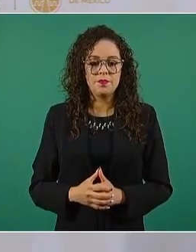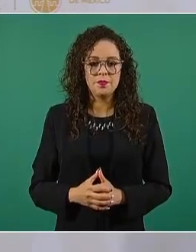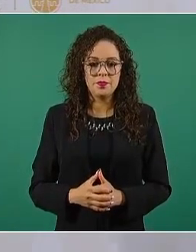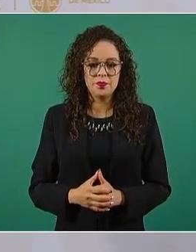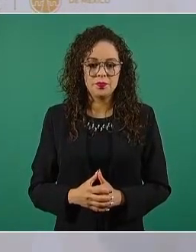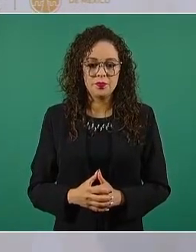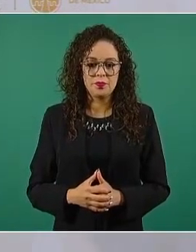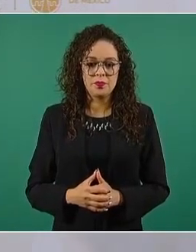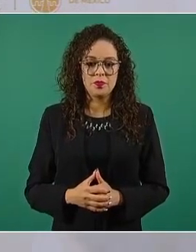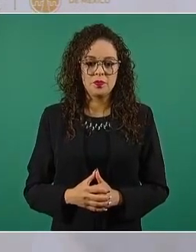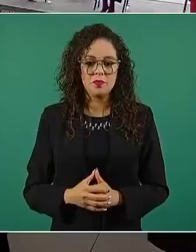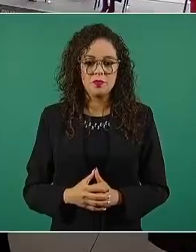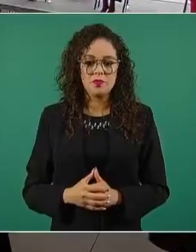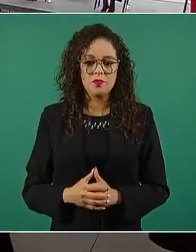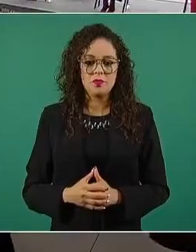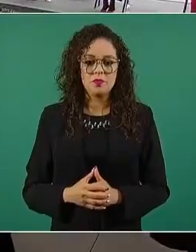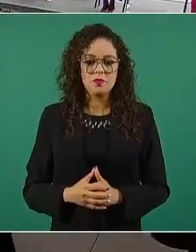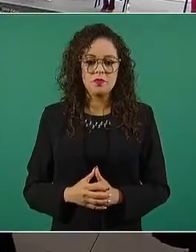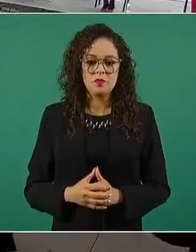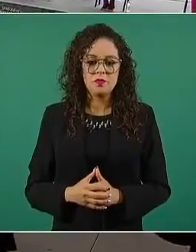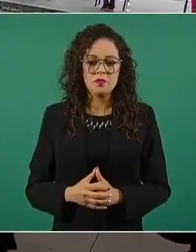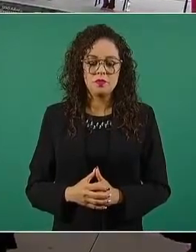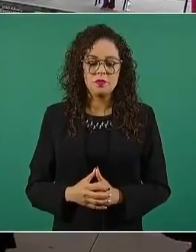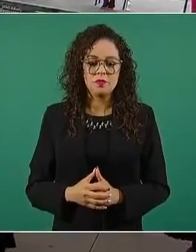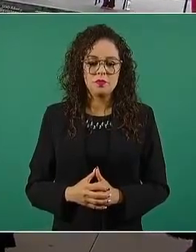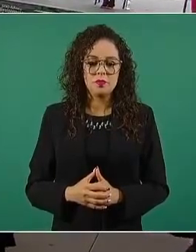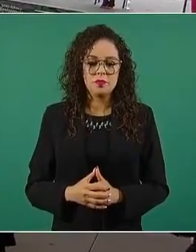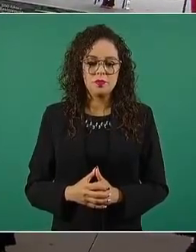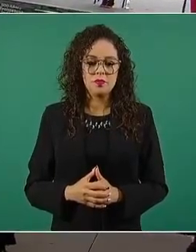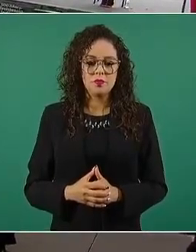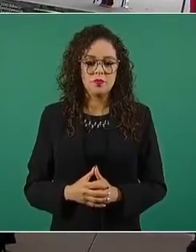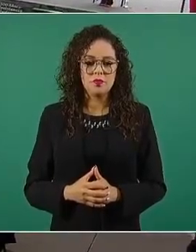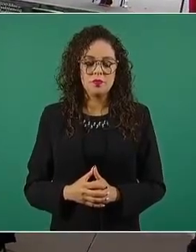que nos acompaña